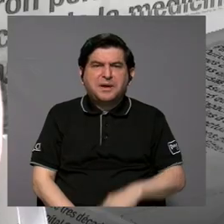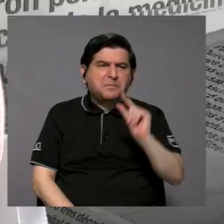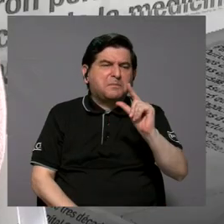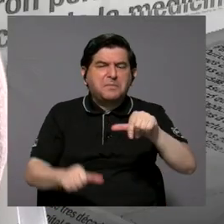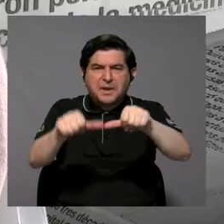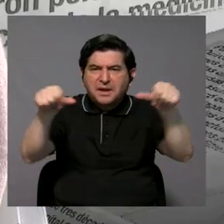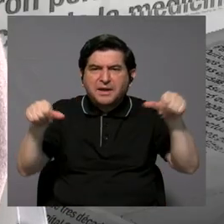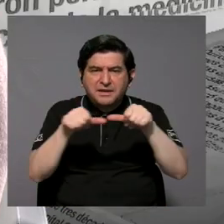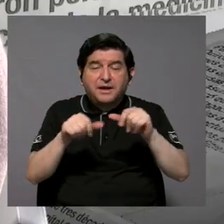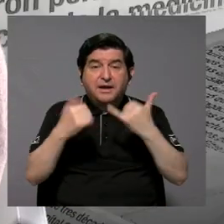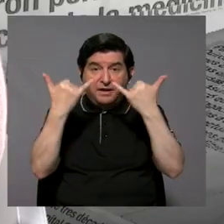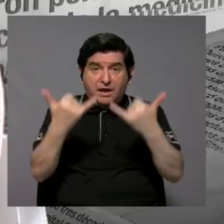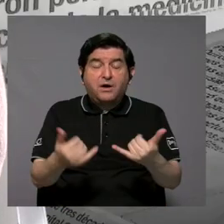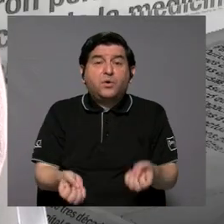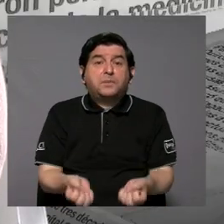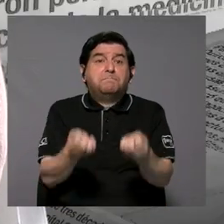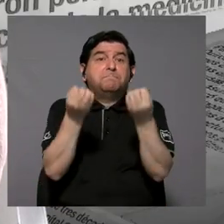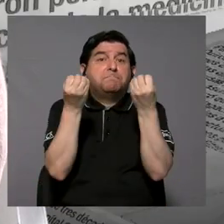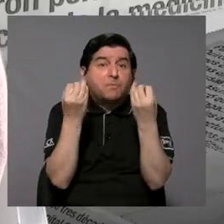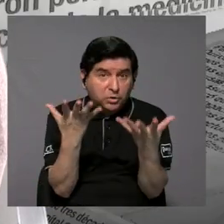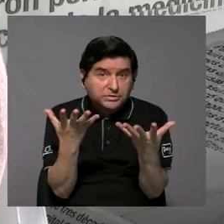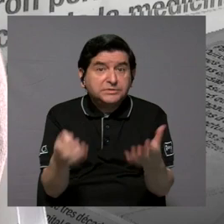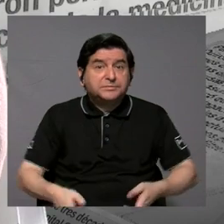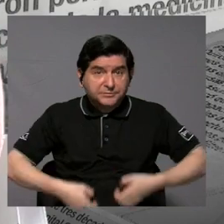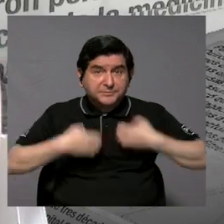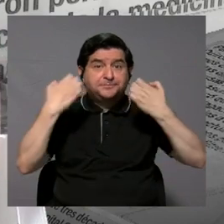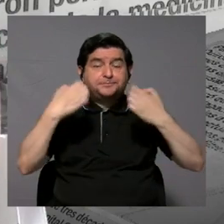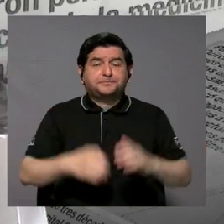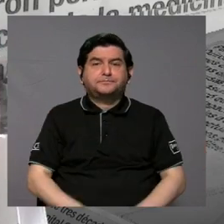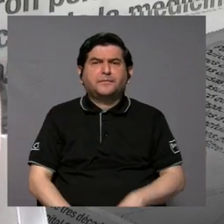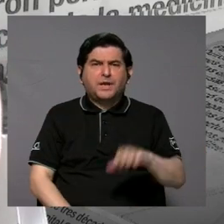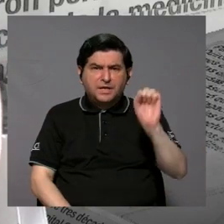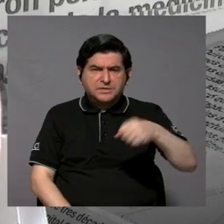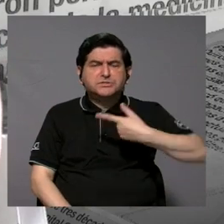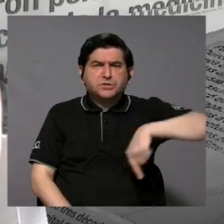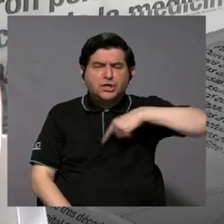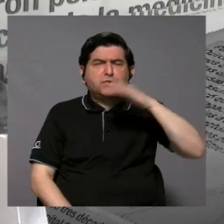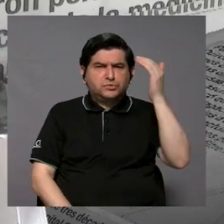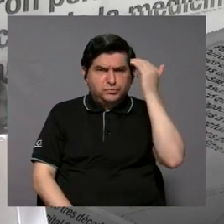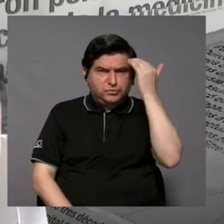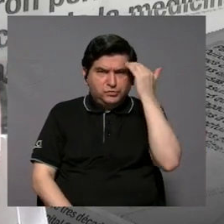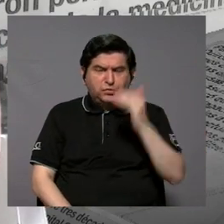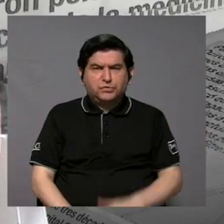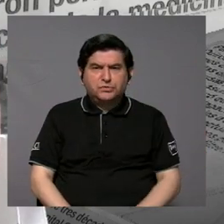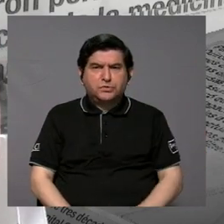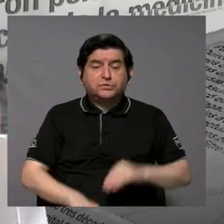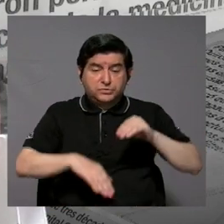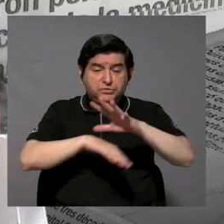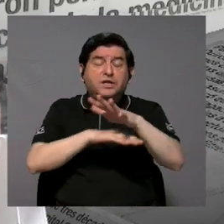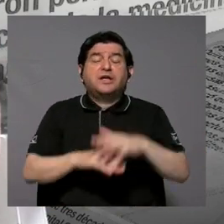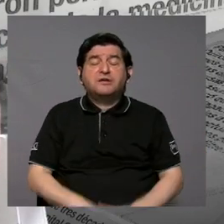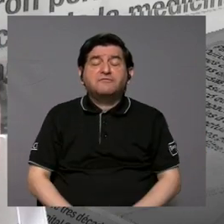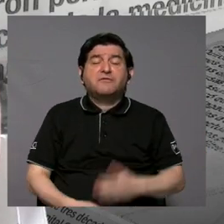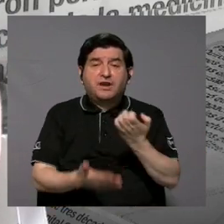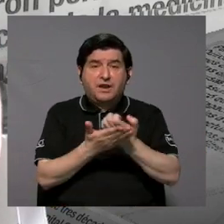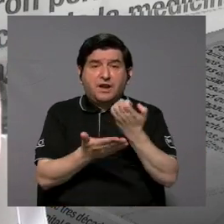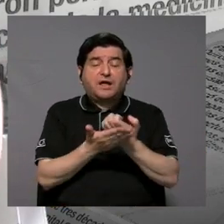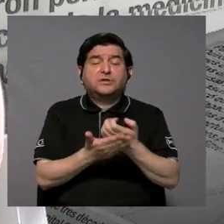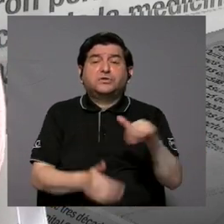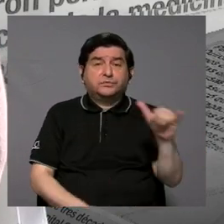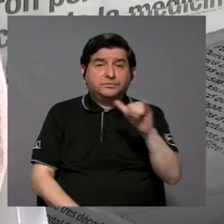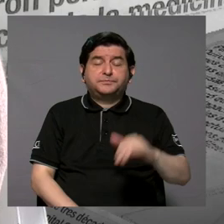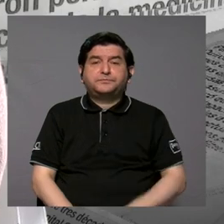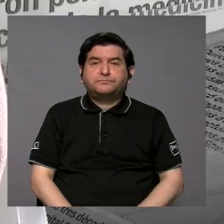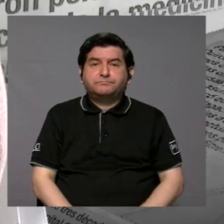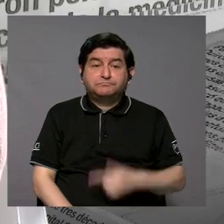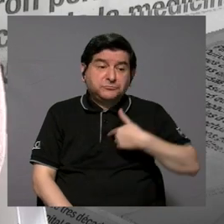pequeñita. Ahora sabemos que es mucho el volumen que hay. Entonces sí estamos conscientes que esto va a tener alguna implicación económica para ellos también. De